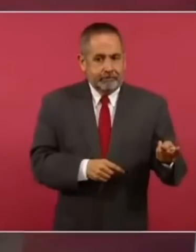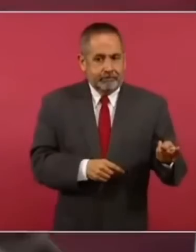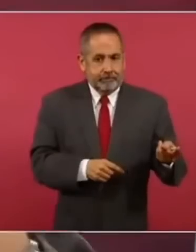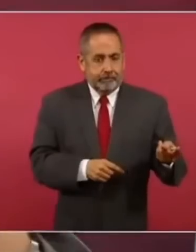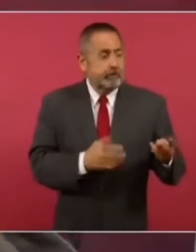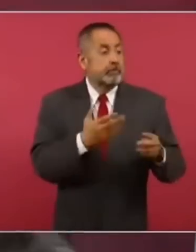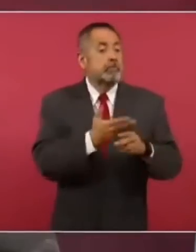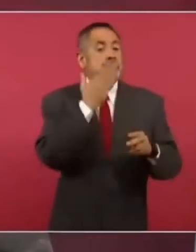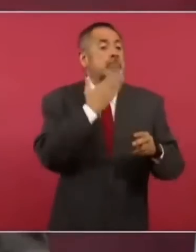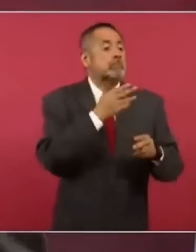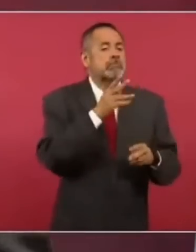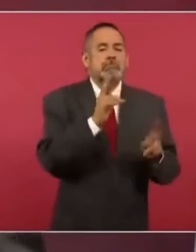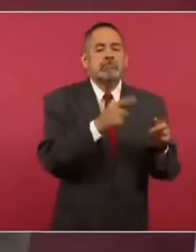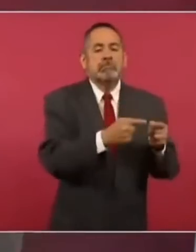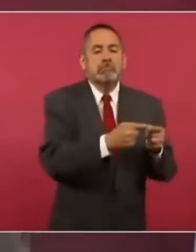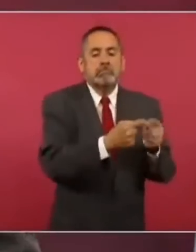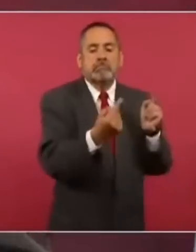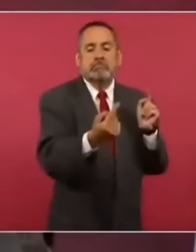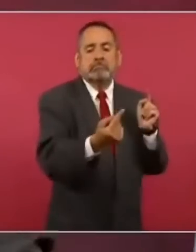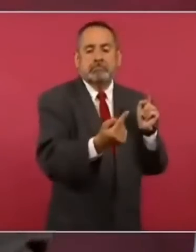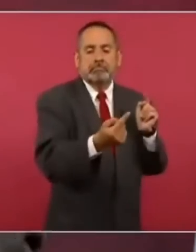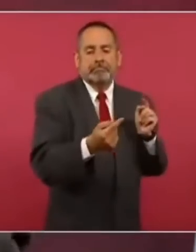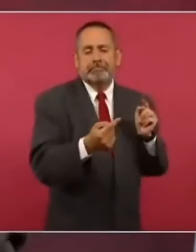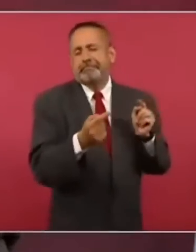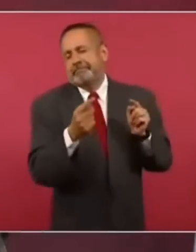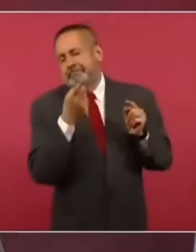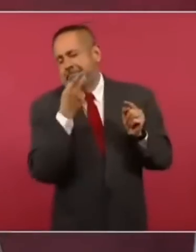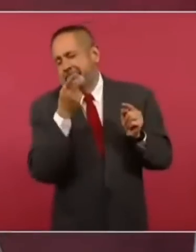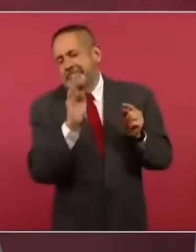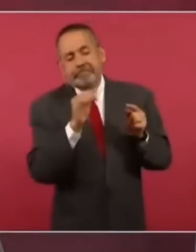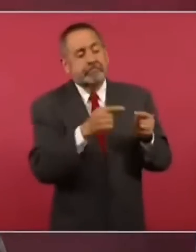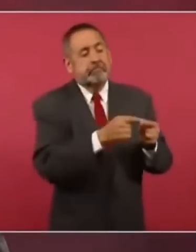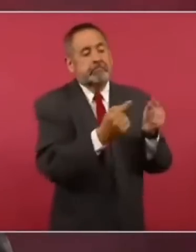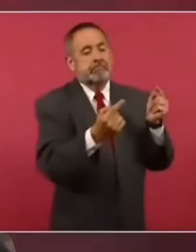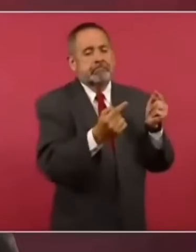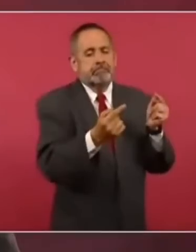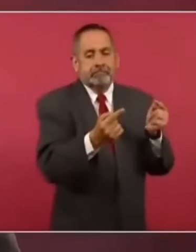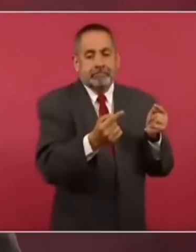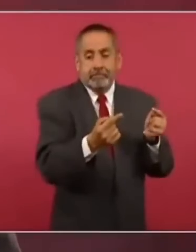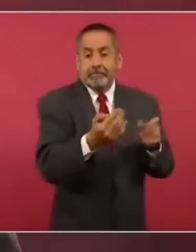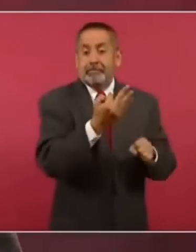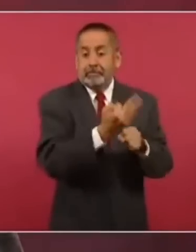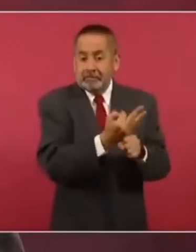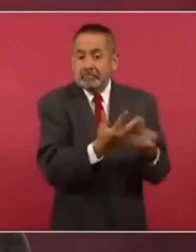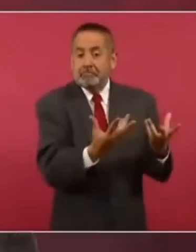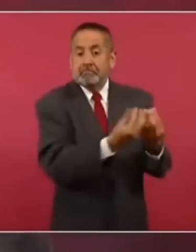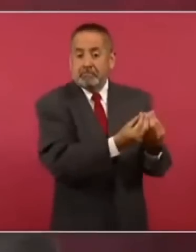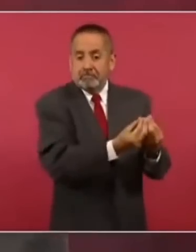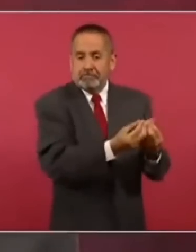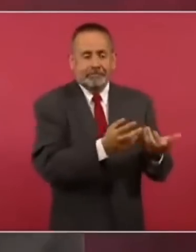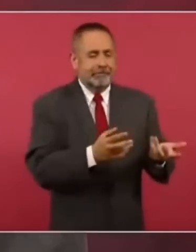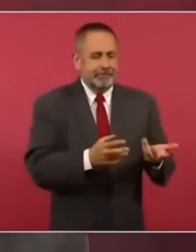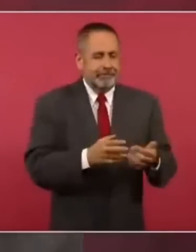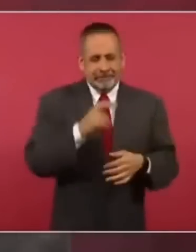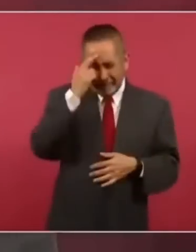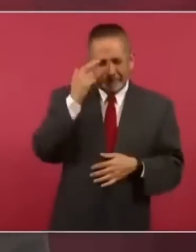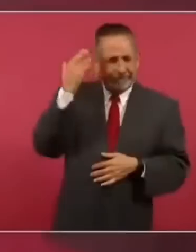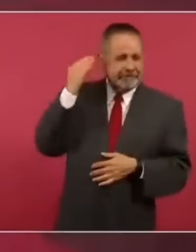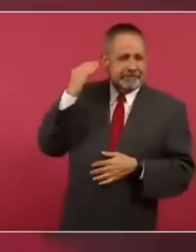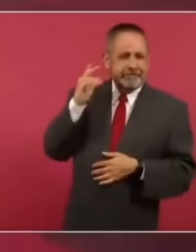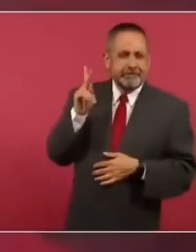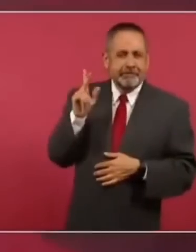que antes eran supuestamente, ¿no?, adversarios. Los del PAN tenían